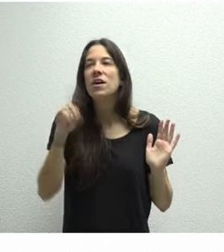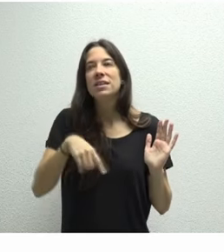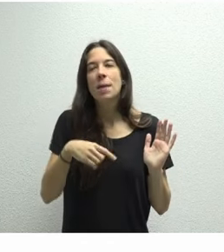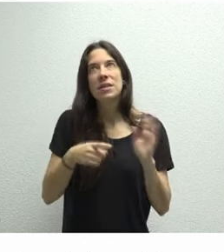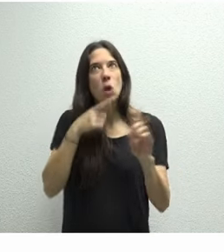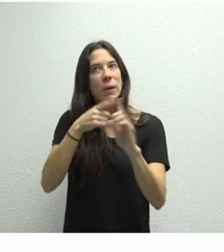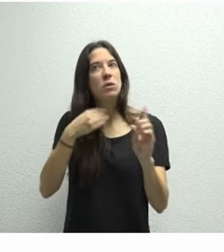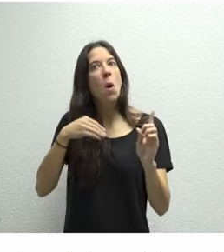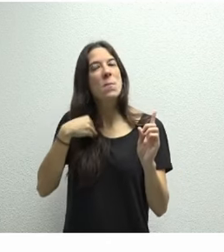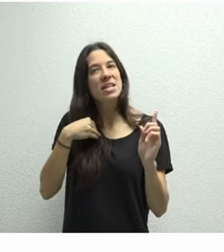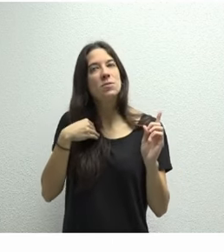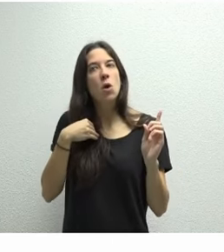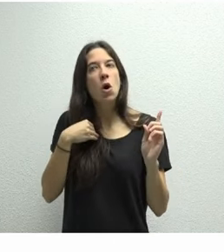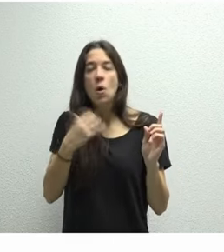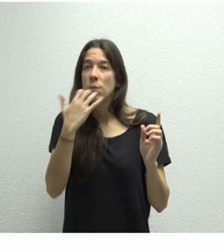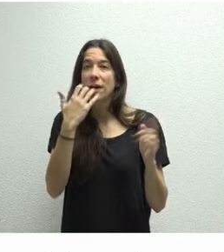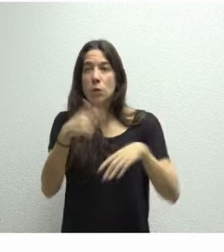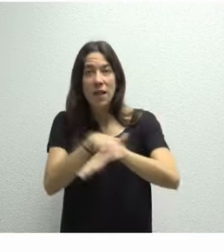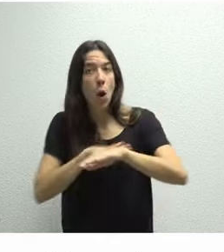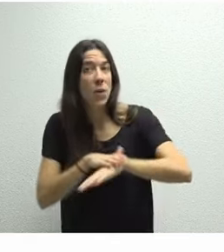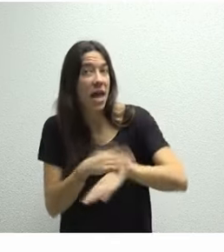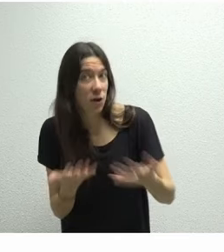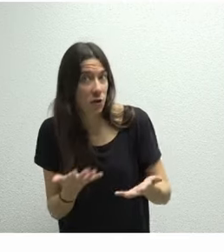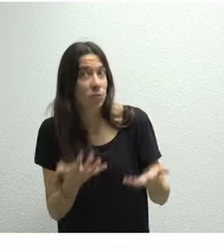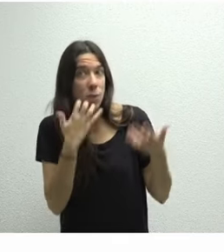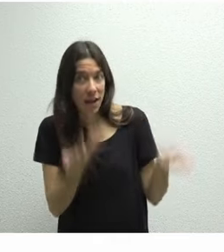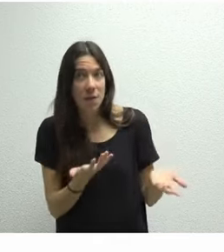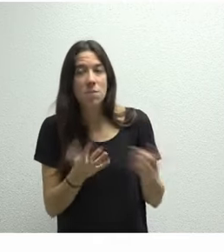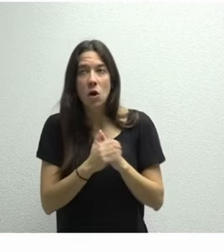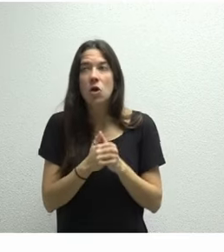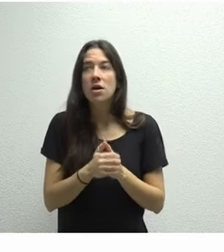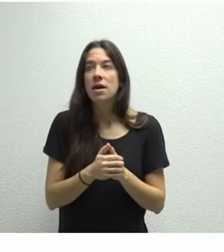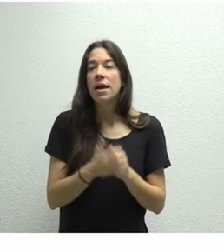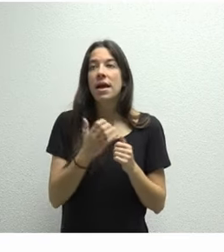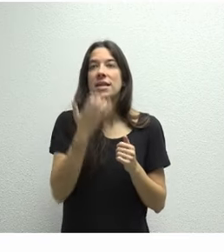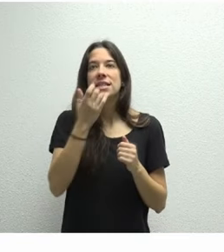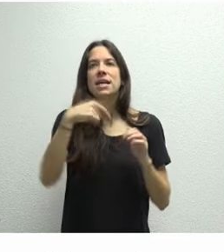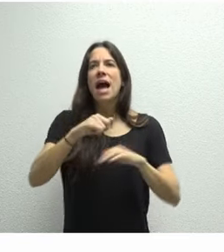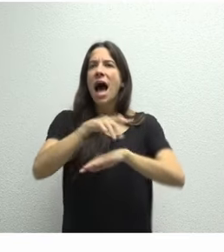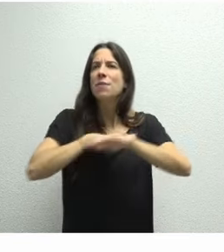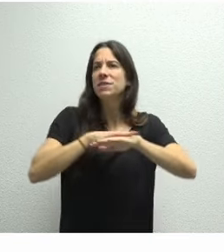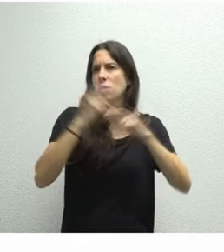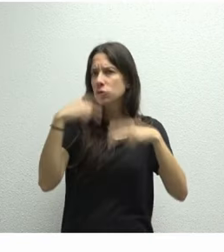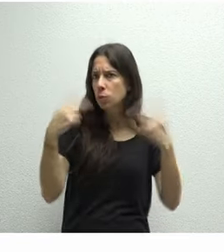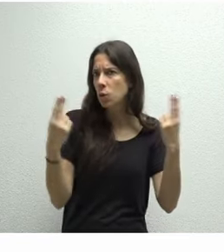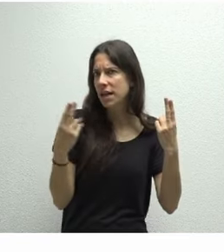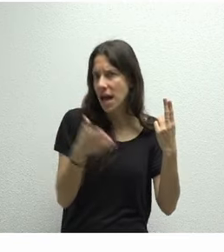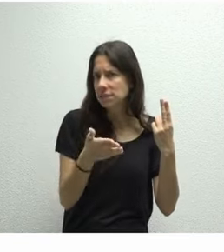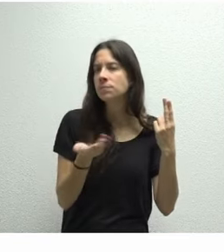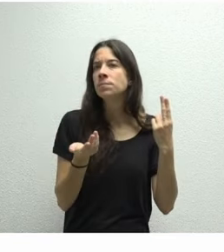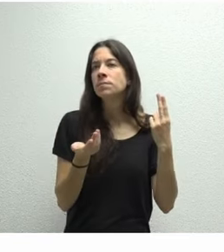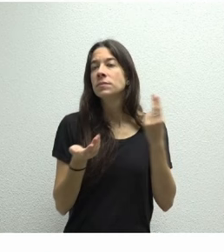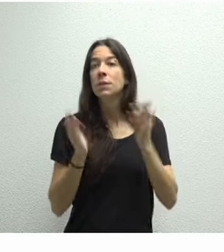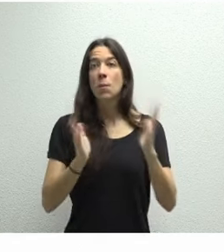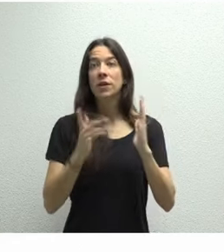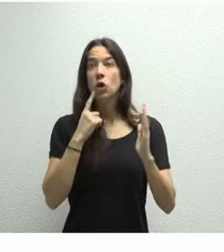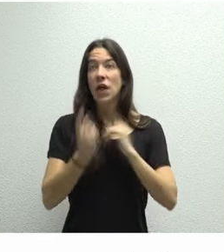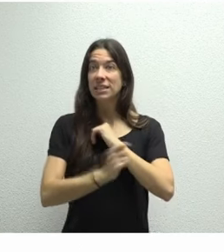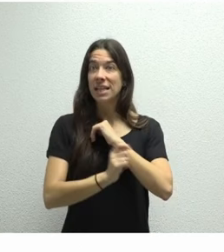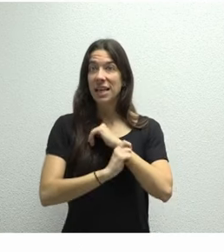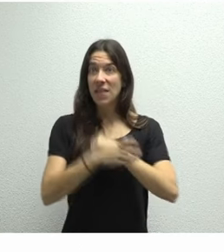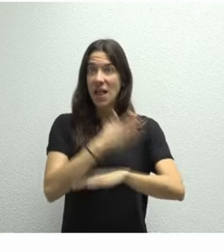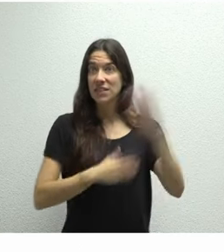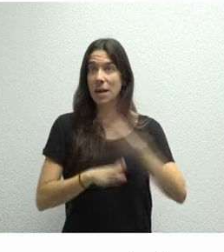Eh Pues el gobierno no cuando digamos que nuestras administraciones públicas cuando en las la estrategia de la